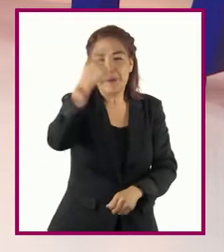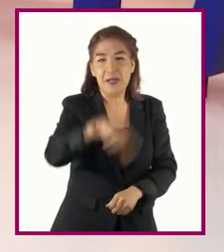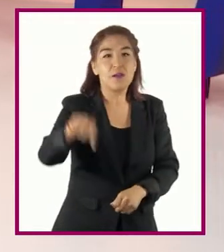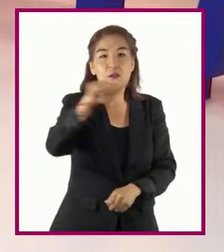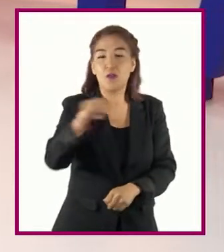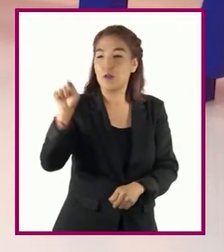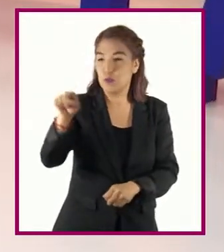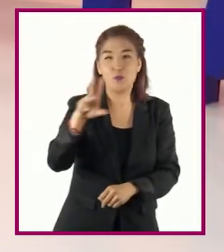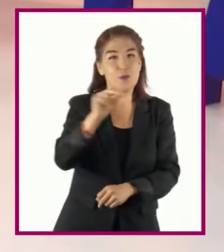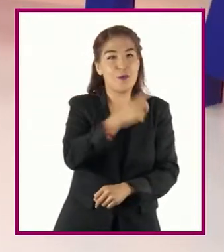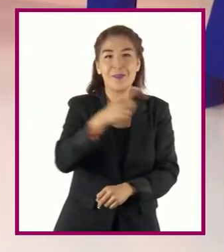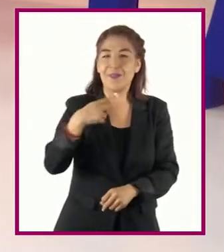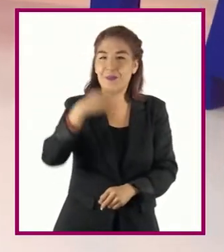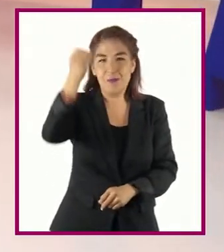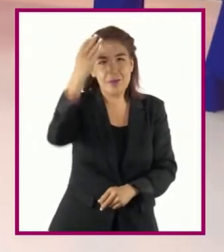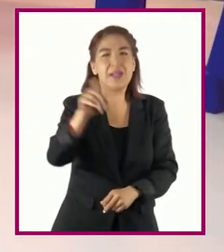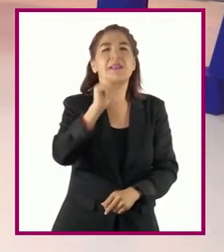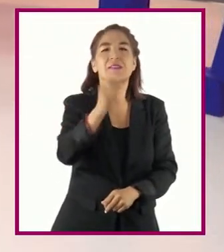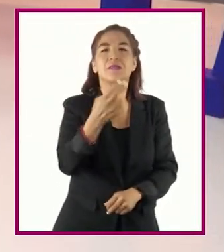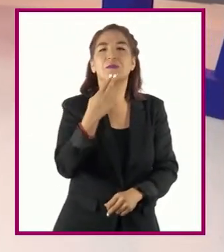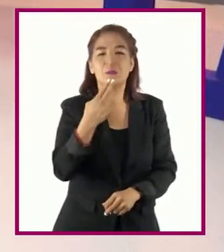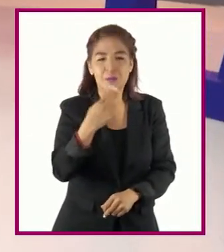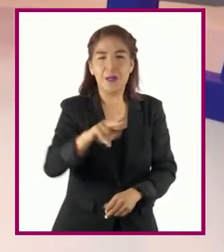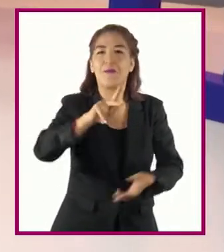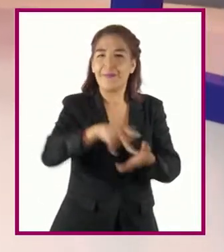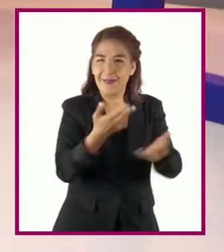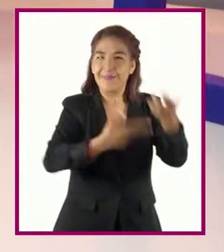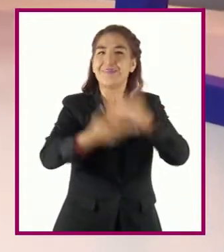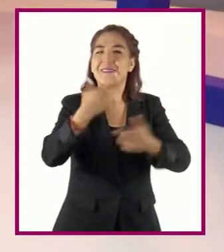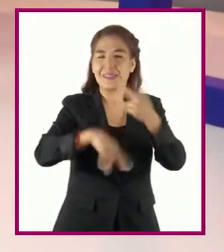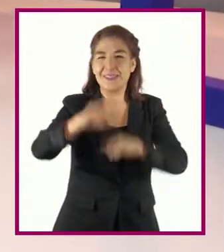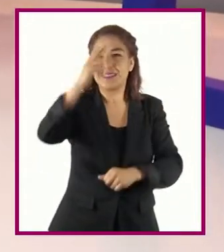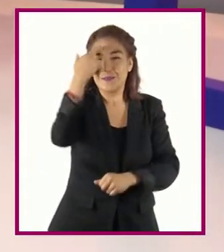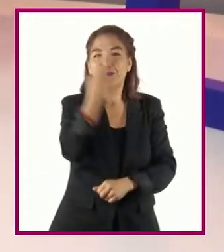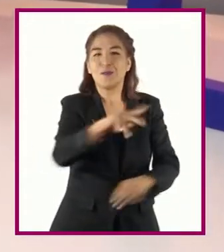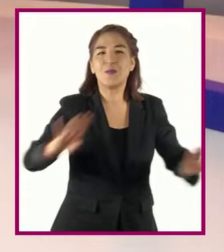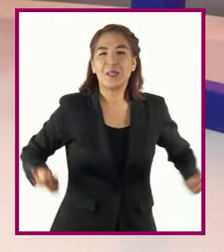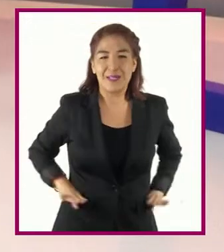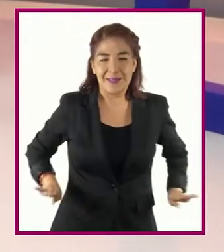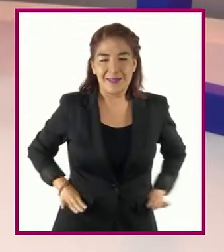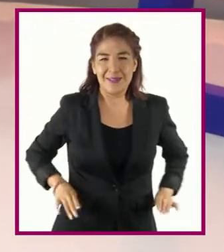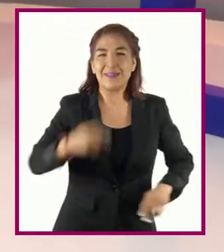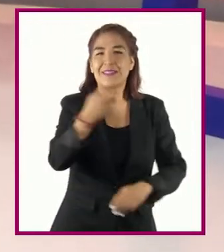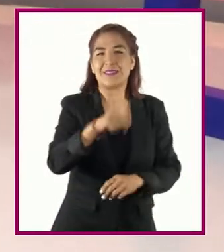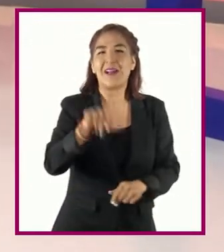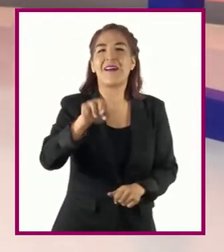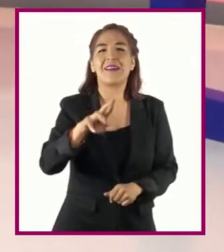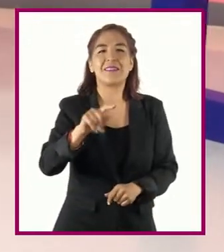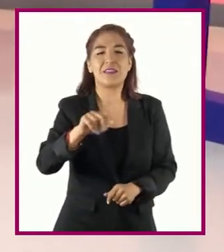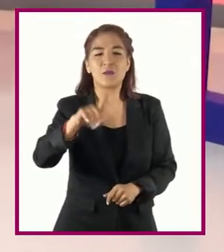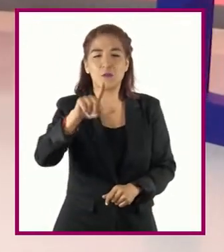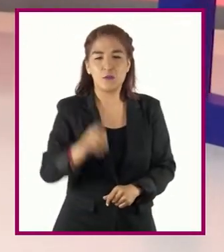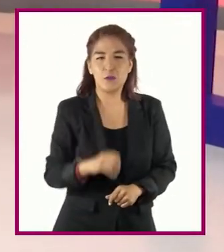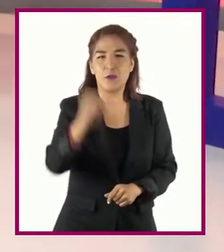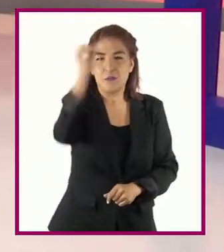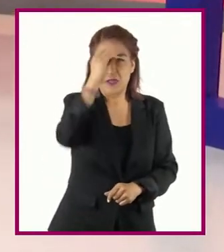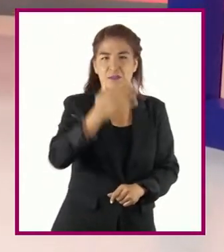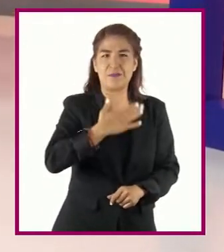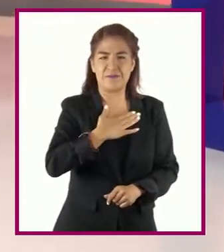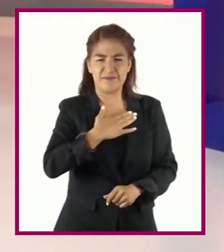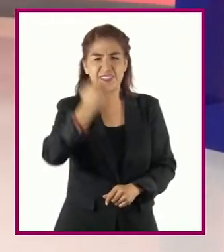lo olvides, vamos a utilizarlas para recordar las características del artículo de opinión. ¿Mis